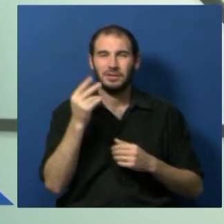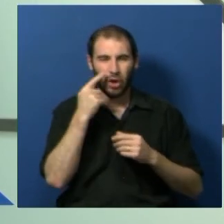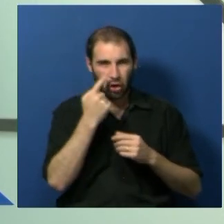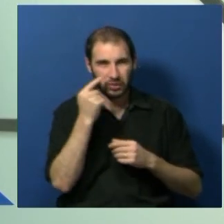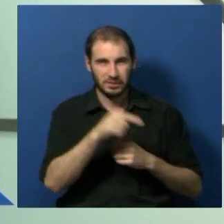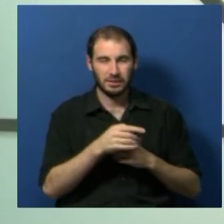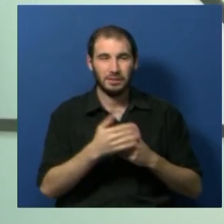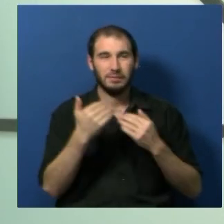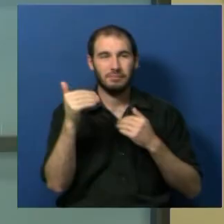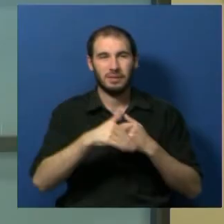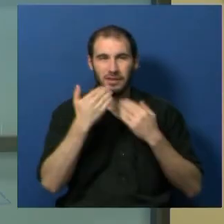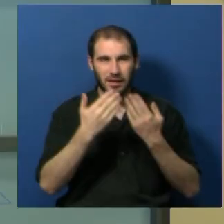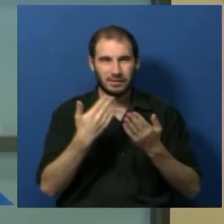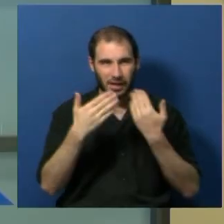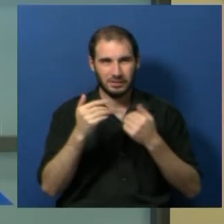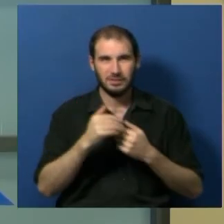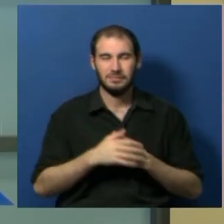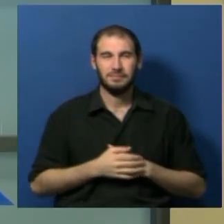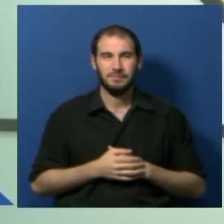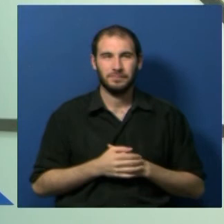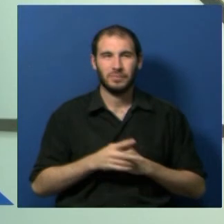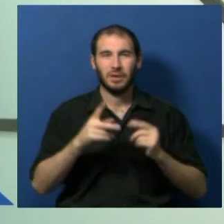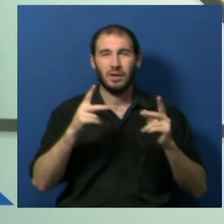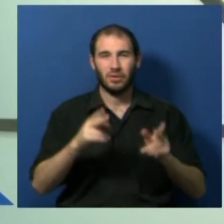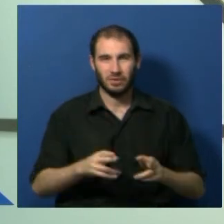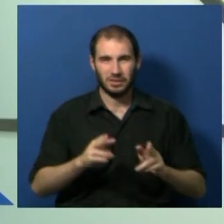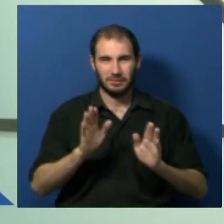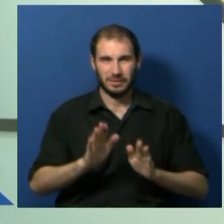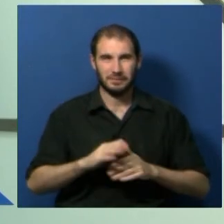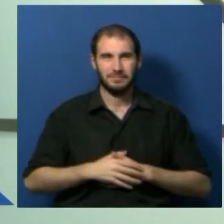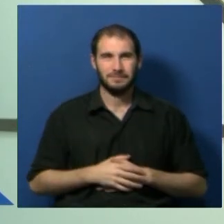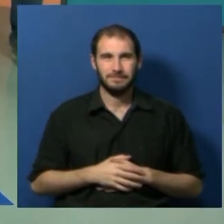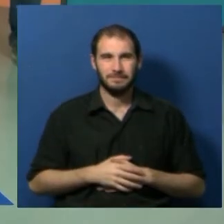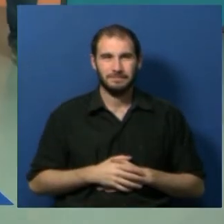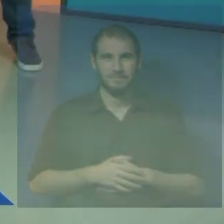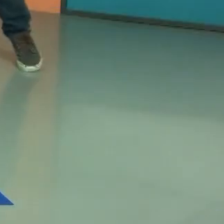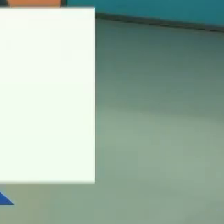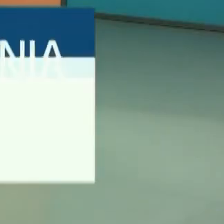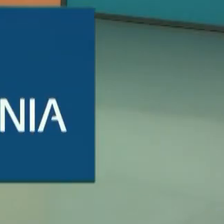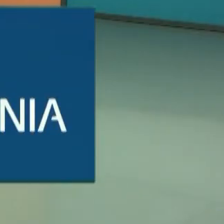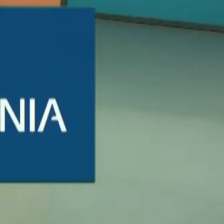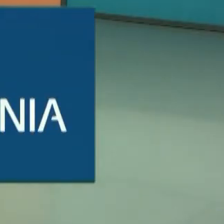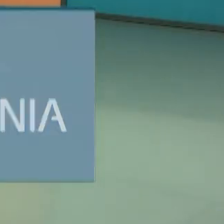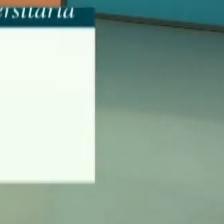y gracias por esta charla. Gracias a ustedes. Por favor, hacemos pausa. Ya venimos.